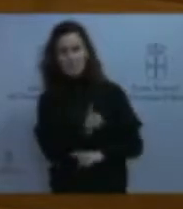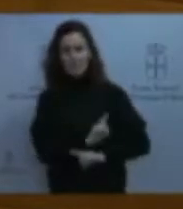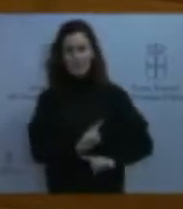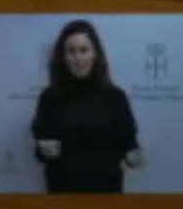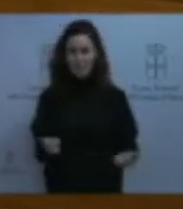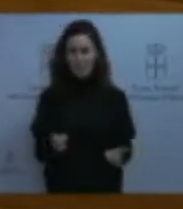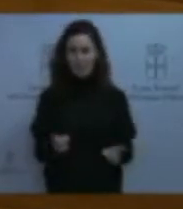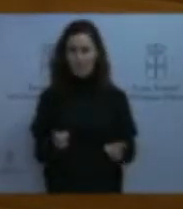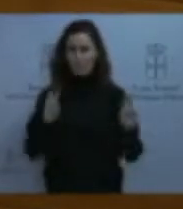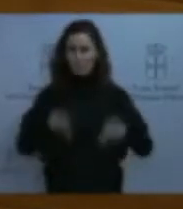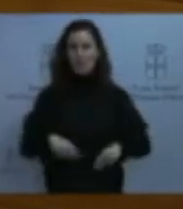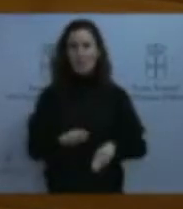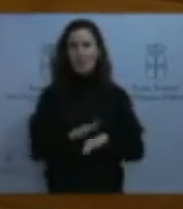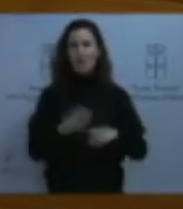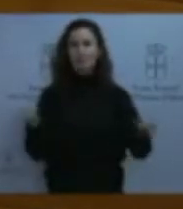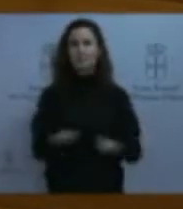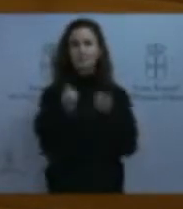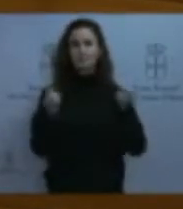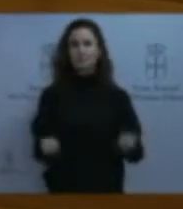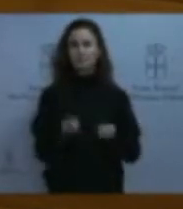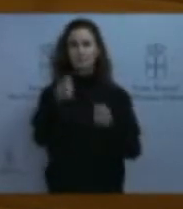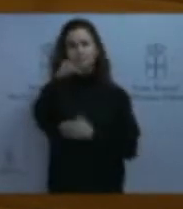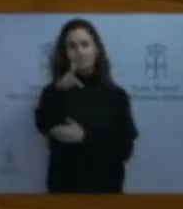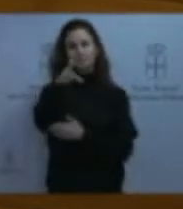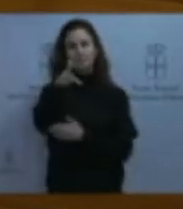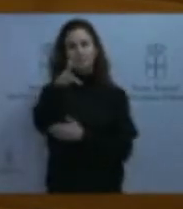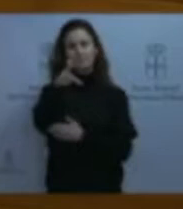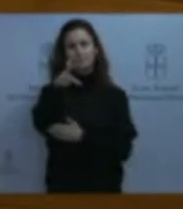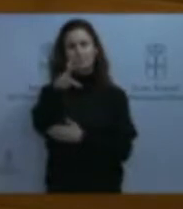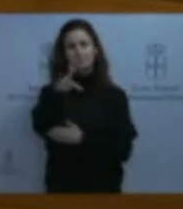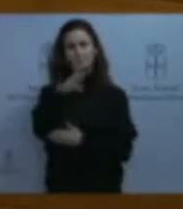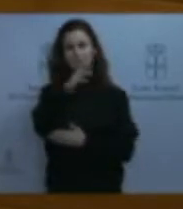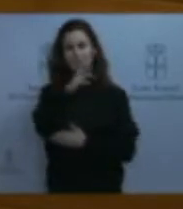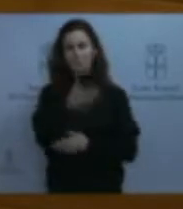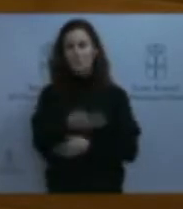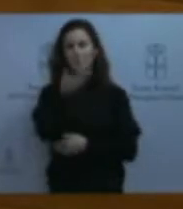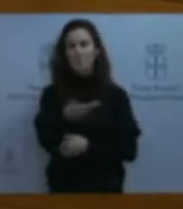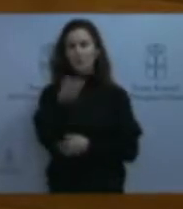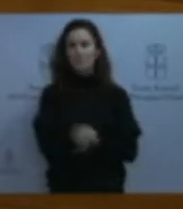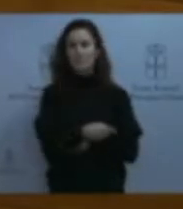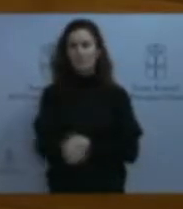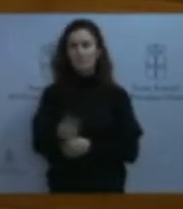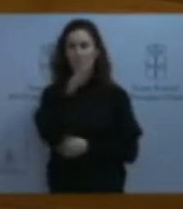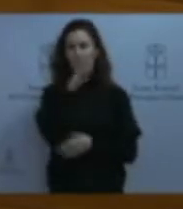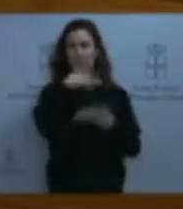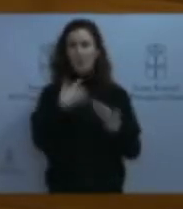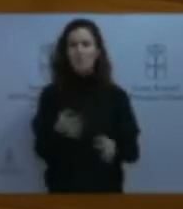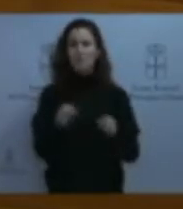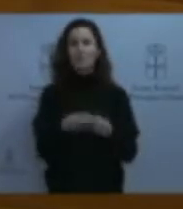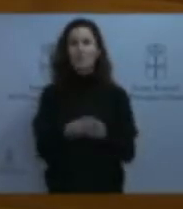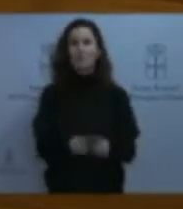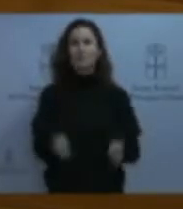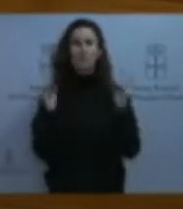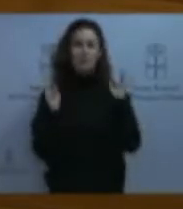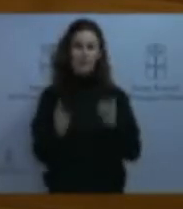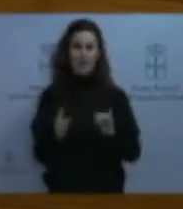ese día, ni ningún otro día, para que pusieran o dejaran de poner ninguna noticia, por importante que fuera, porque creo que estamos en un Estado democrático y creo,